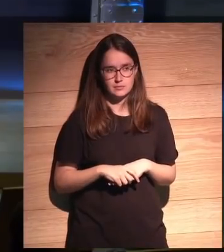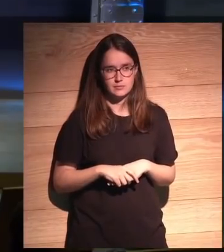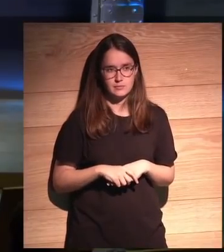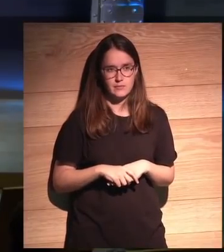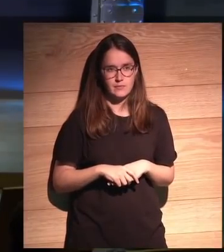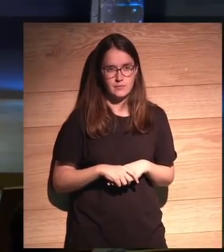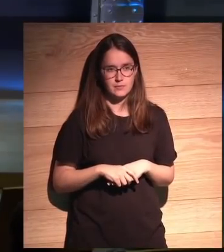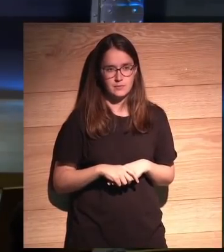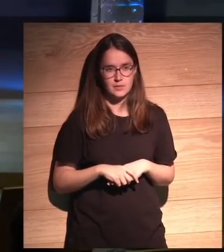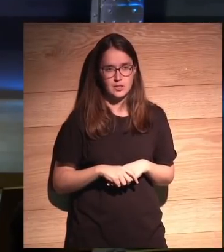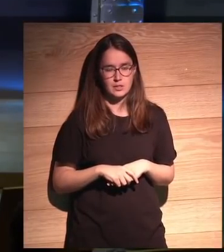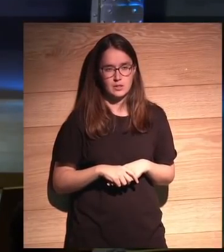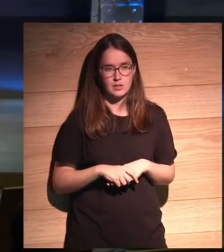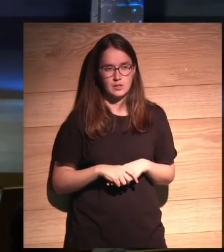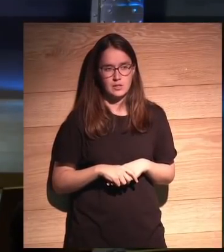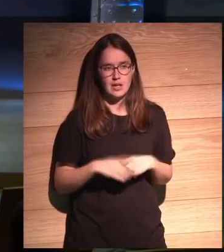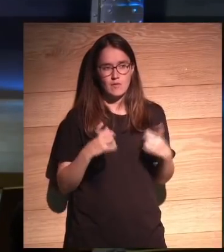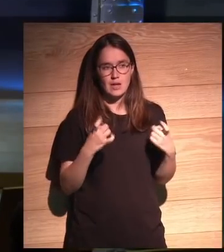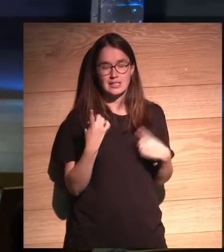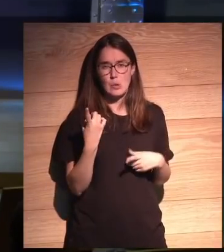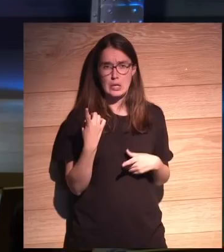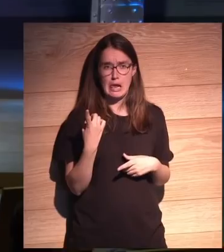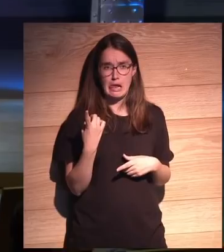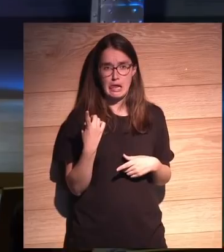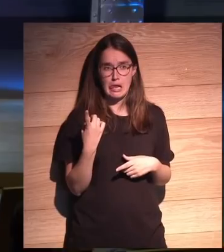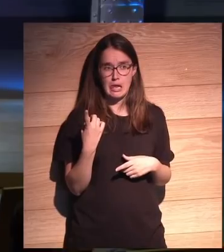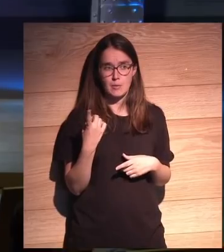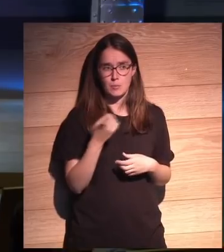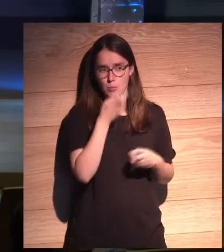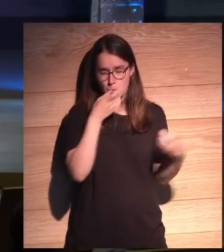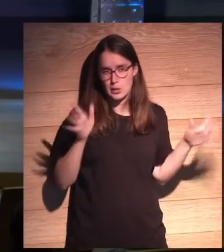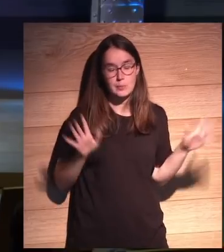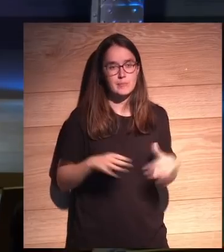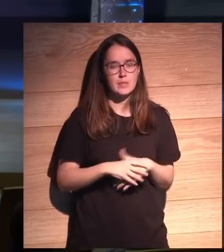¿Esto pasa? Sí. Ay, falta una aquí. Bueno,